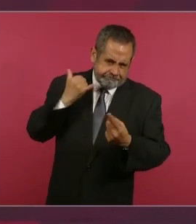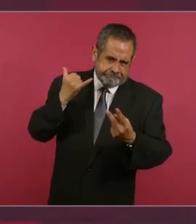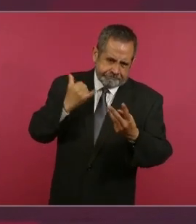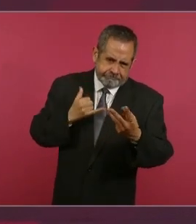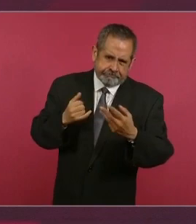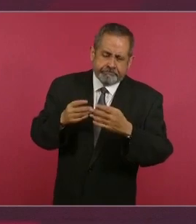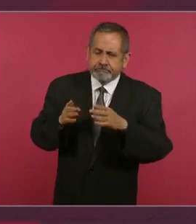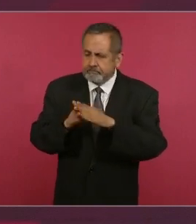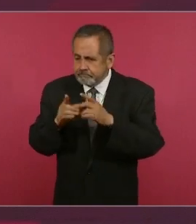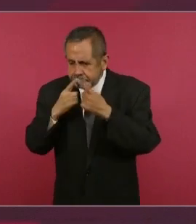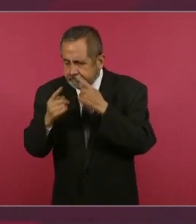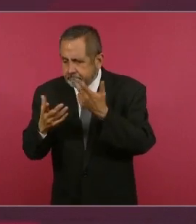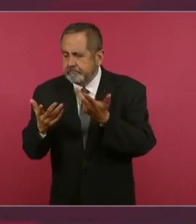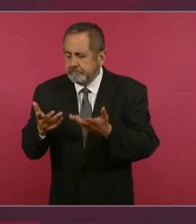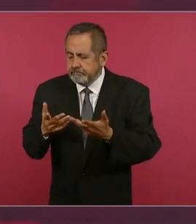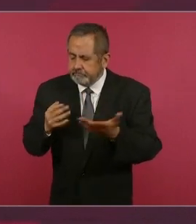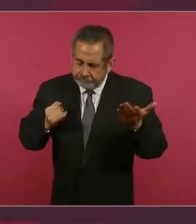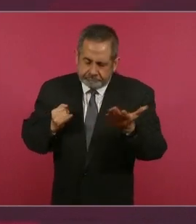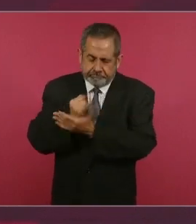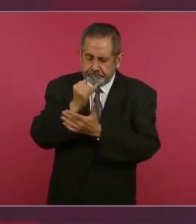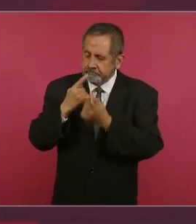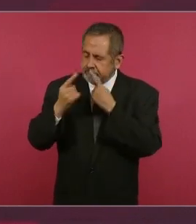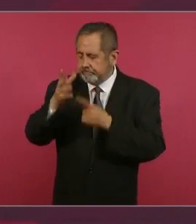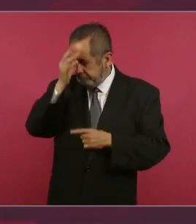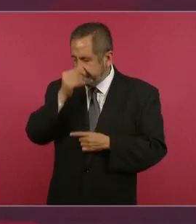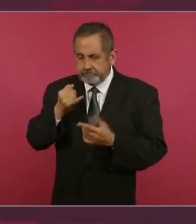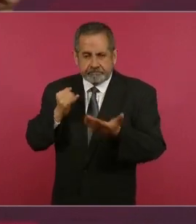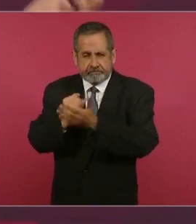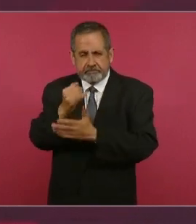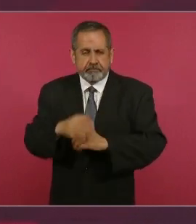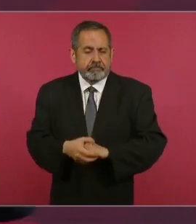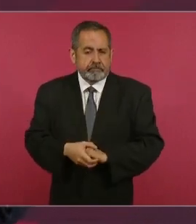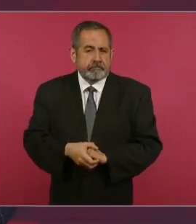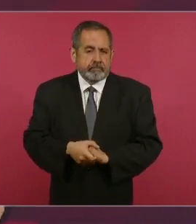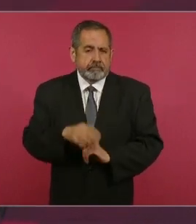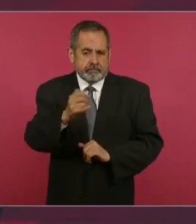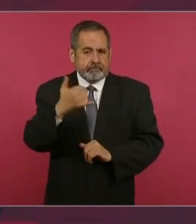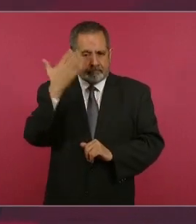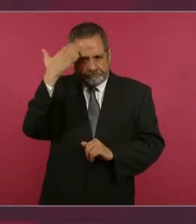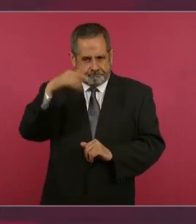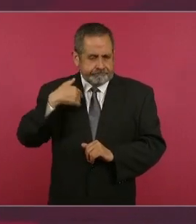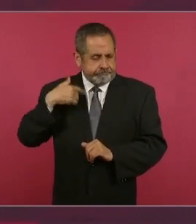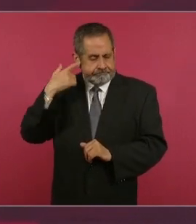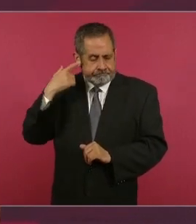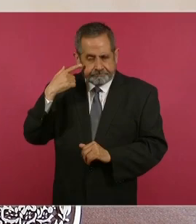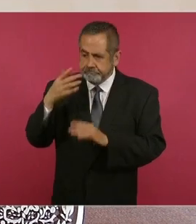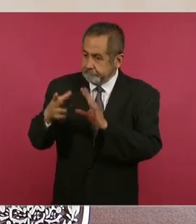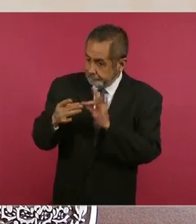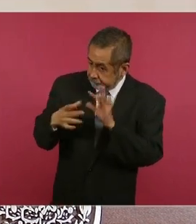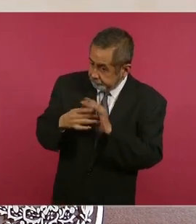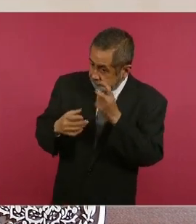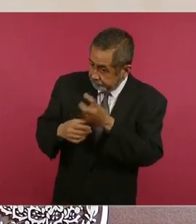para tomar decisiones y por eso sé